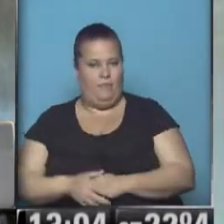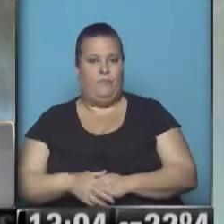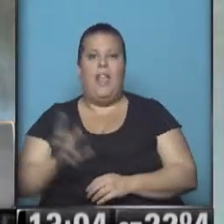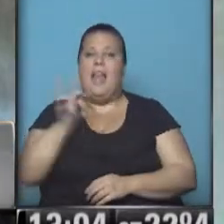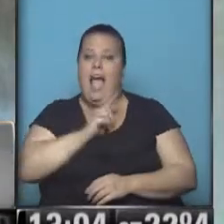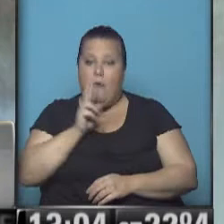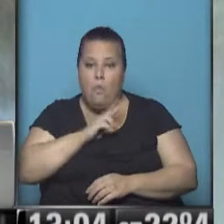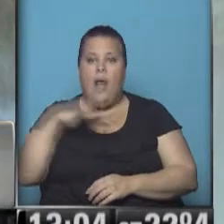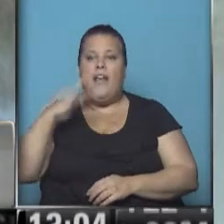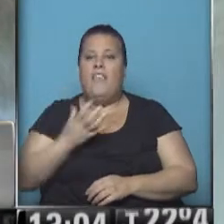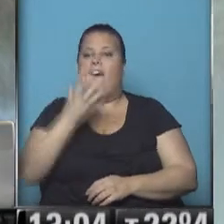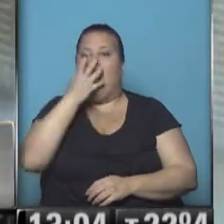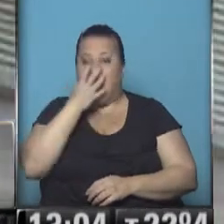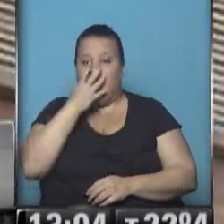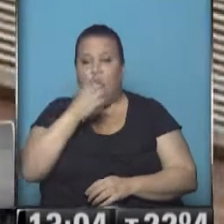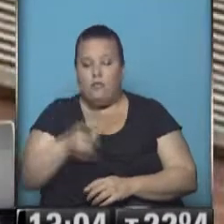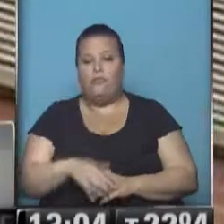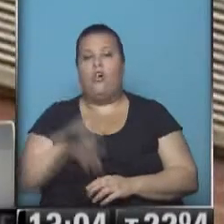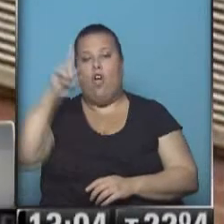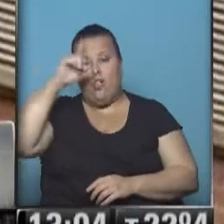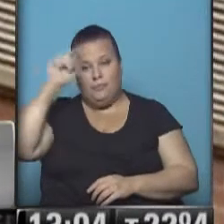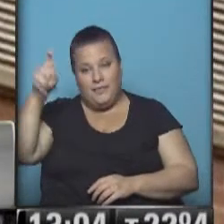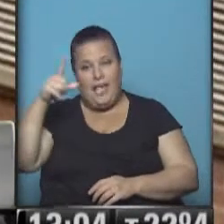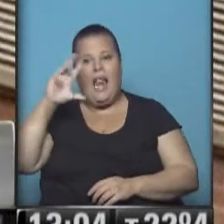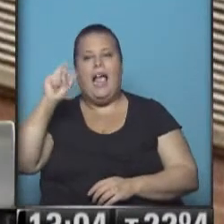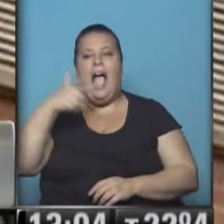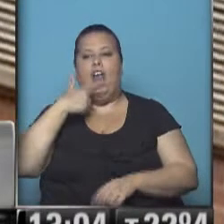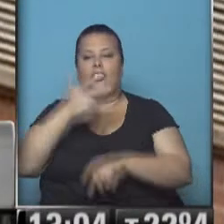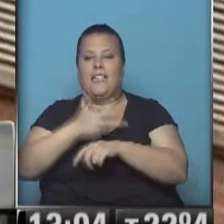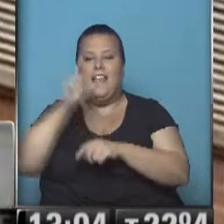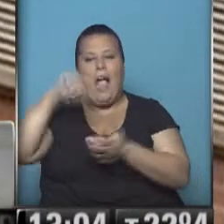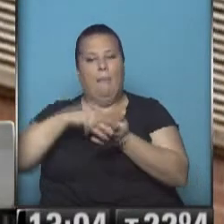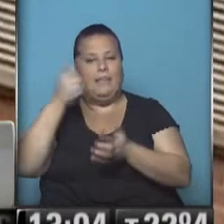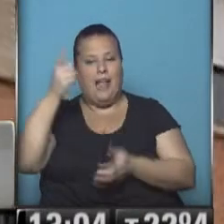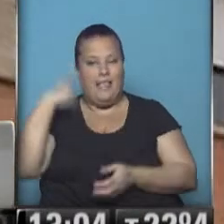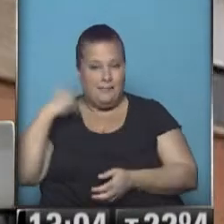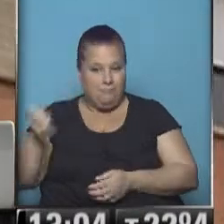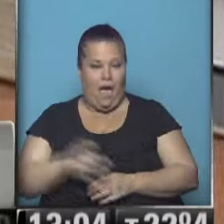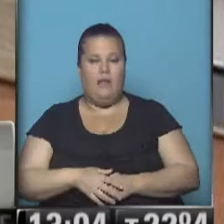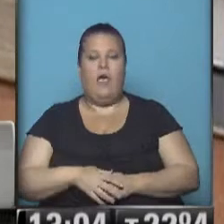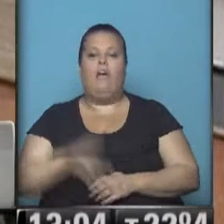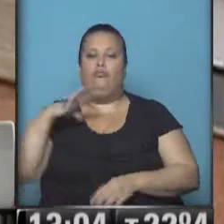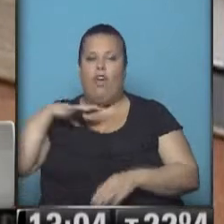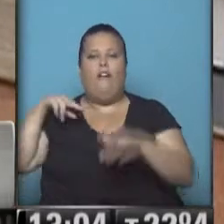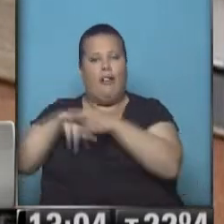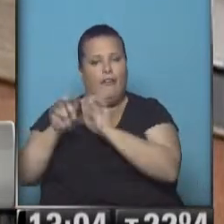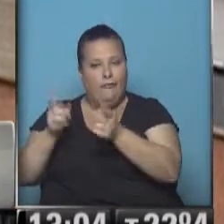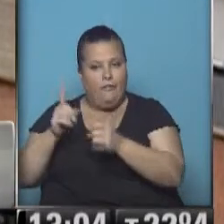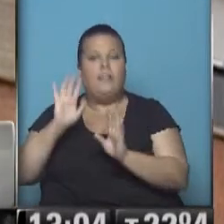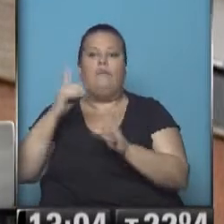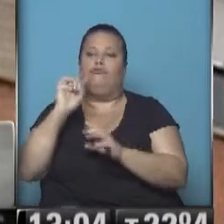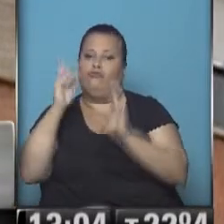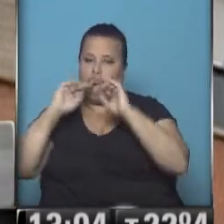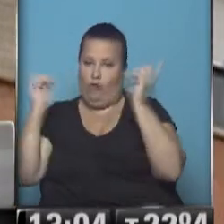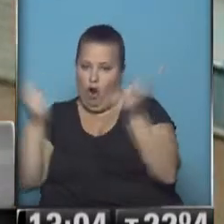debió ser conectada a un respirador artificial en el Hospital Carlos III de la capital española, donde permanece internada y además aislada,